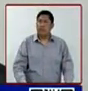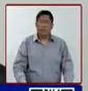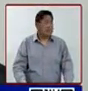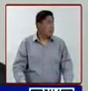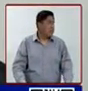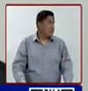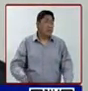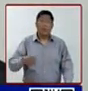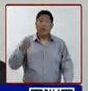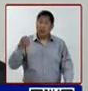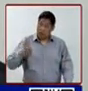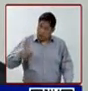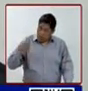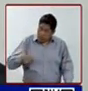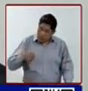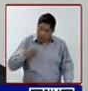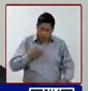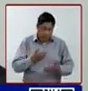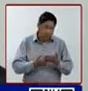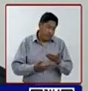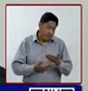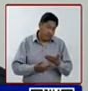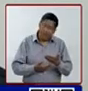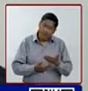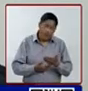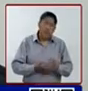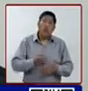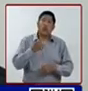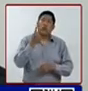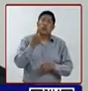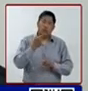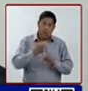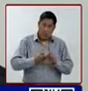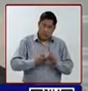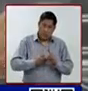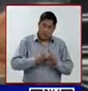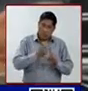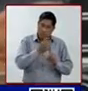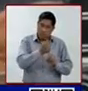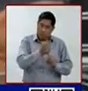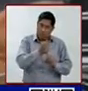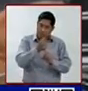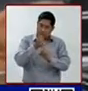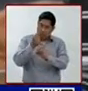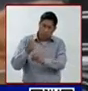El juez ha determinado la detención preventiva de un mes para esta ciudadana.